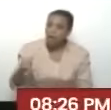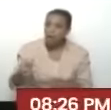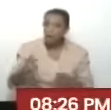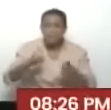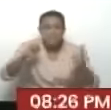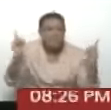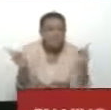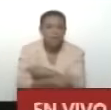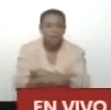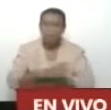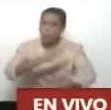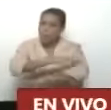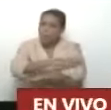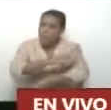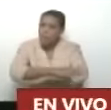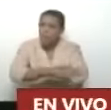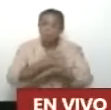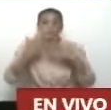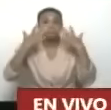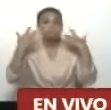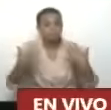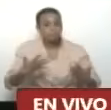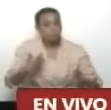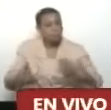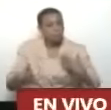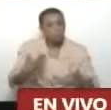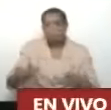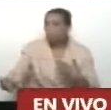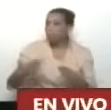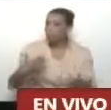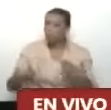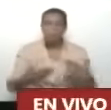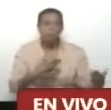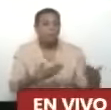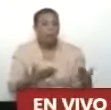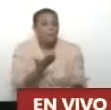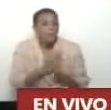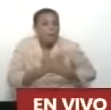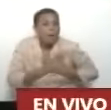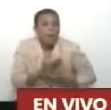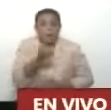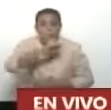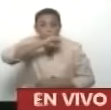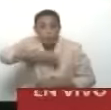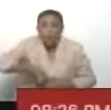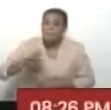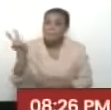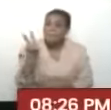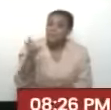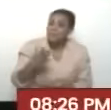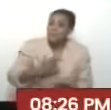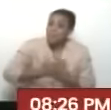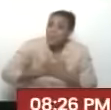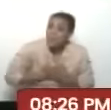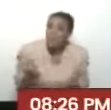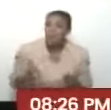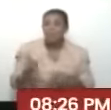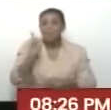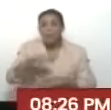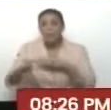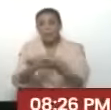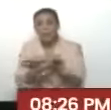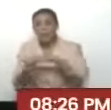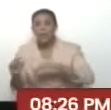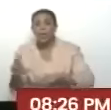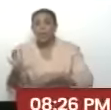operación de encuentro nacional que fue espontánea, por el amor que todos tenemos a la recuperación de nuestra Guayana Esequiba. Mira, por